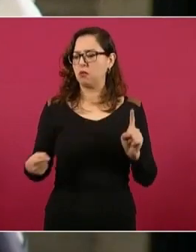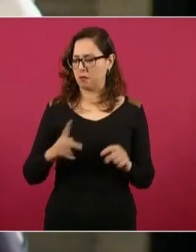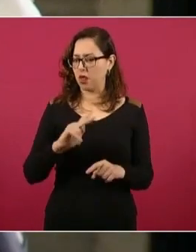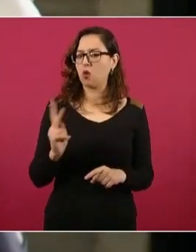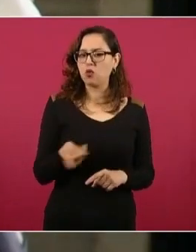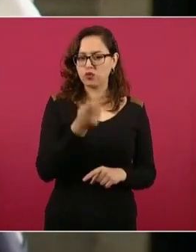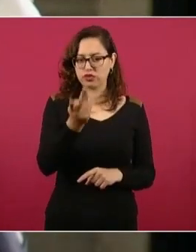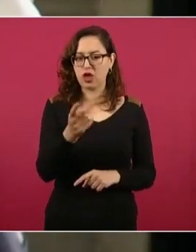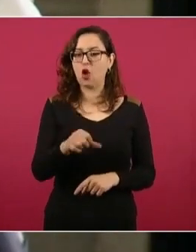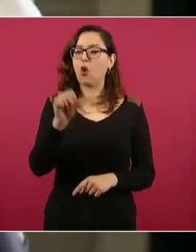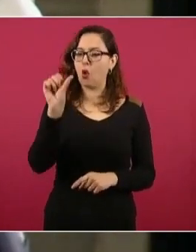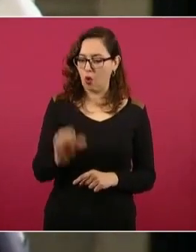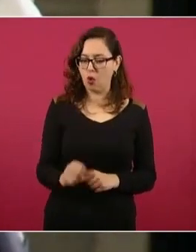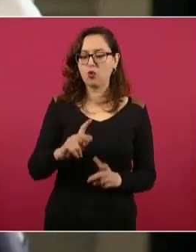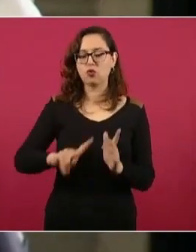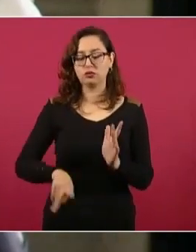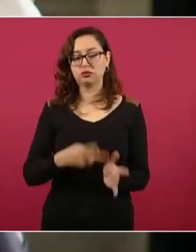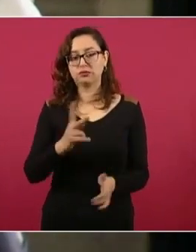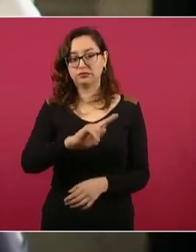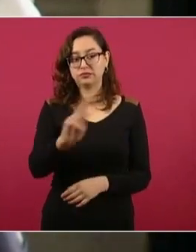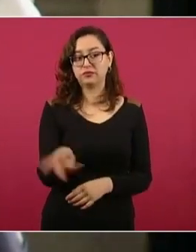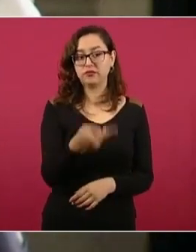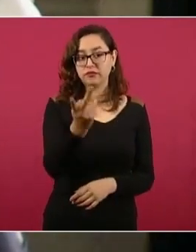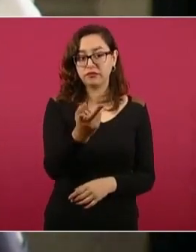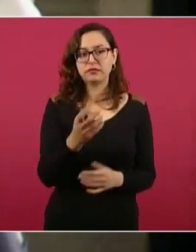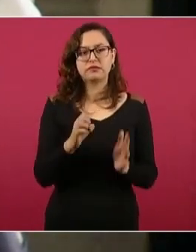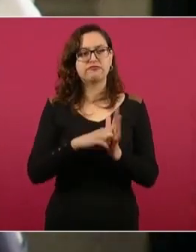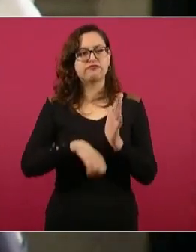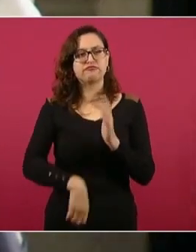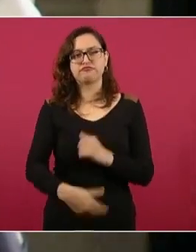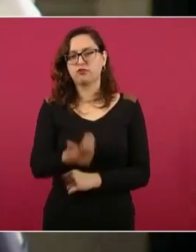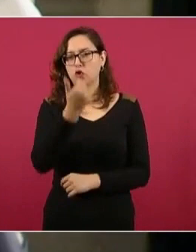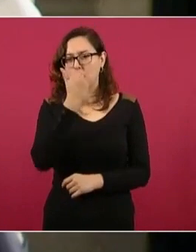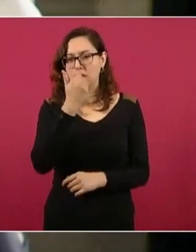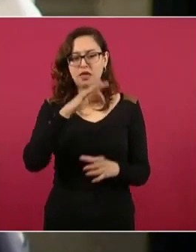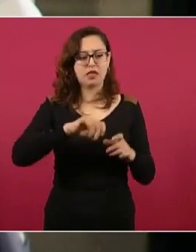quisiera saber si adicional al etiquetado frontal, a esta